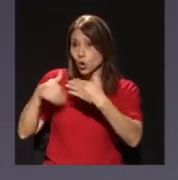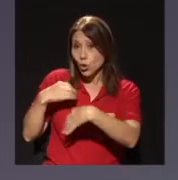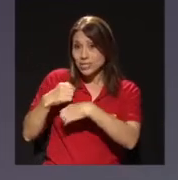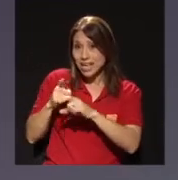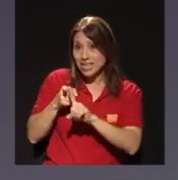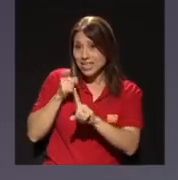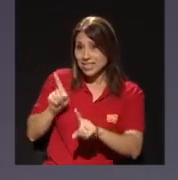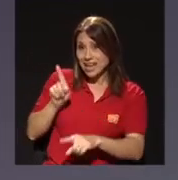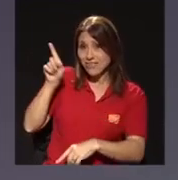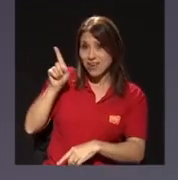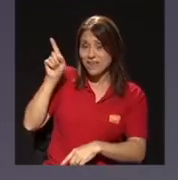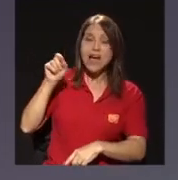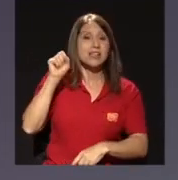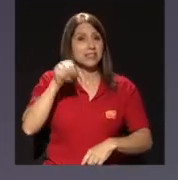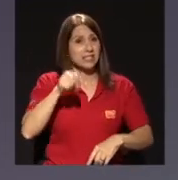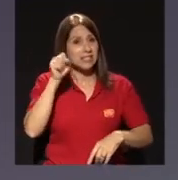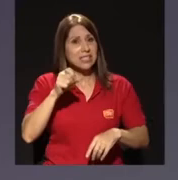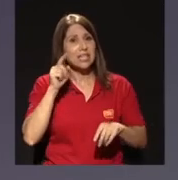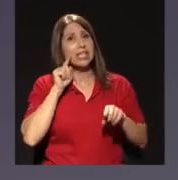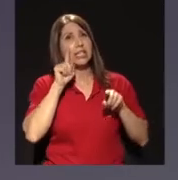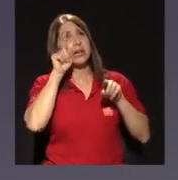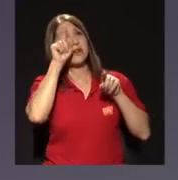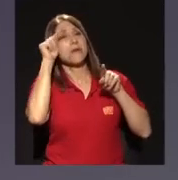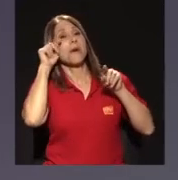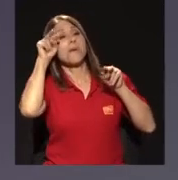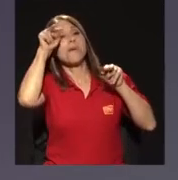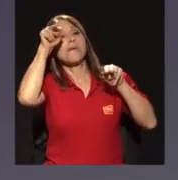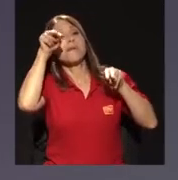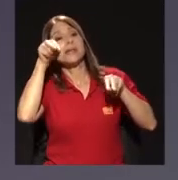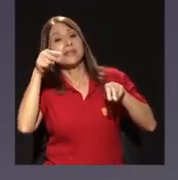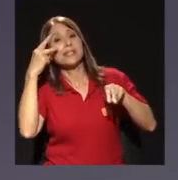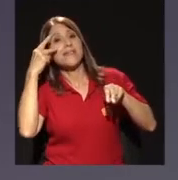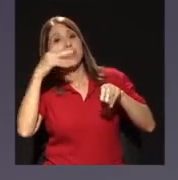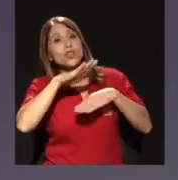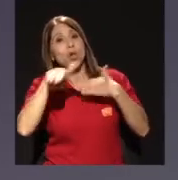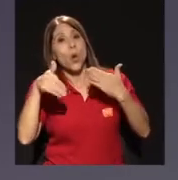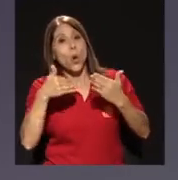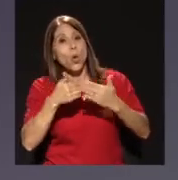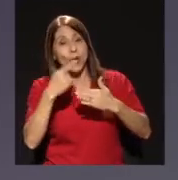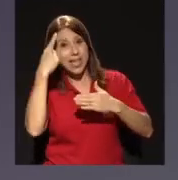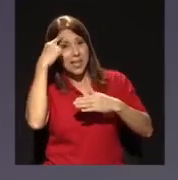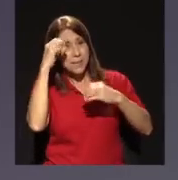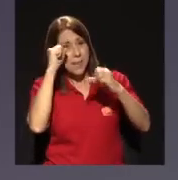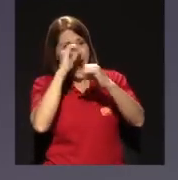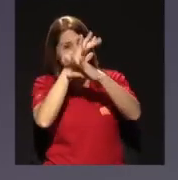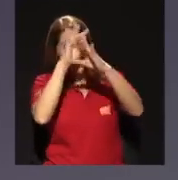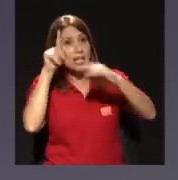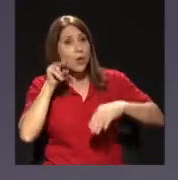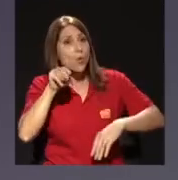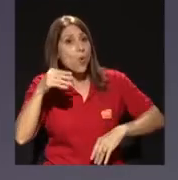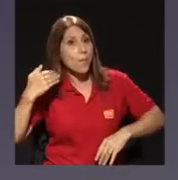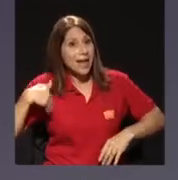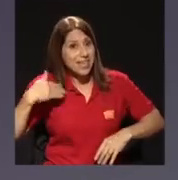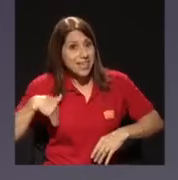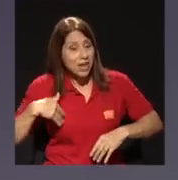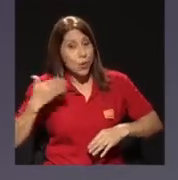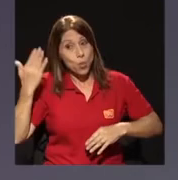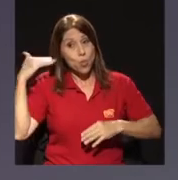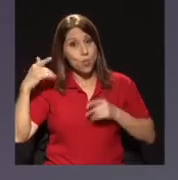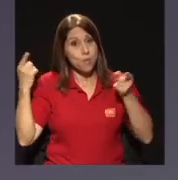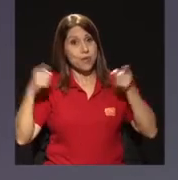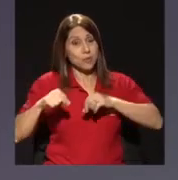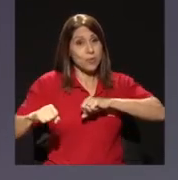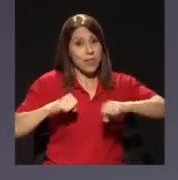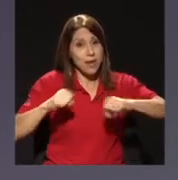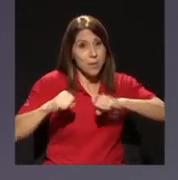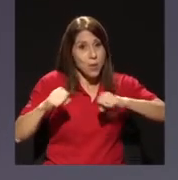totalmente todo, ¿verdad? Imagínese que a un compañero el terremoto lo agarró allá arriba. ¿Cómo se movía esa grúa? Si le estoy diciendo que se mueve